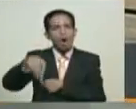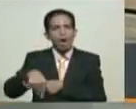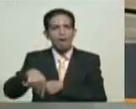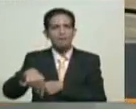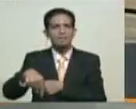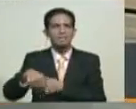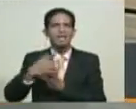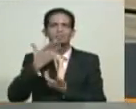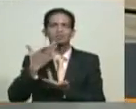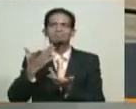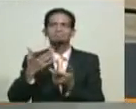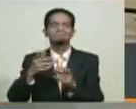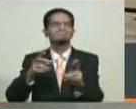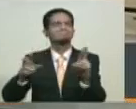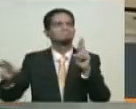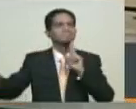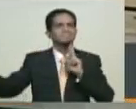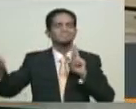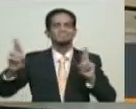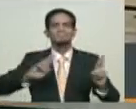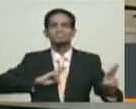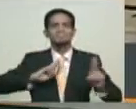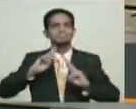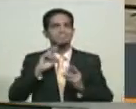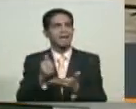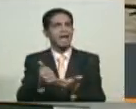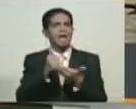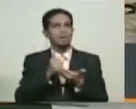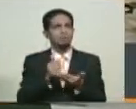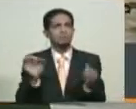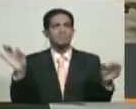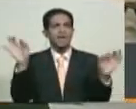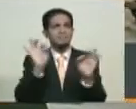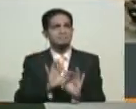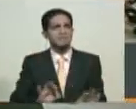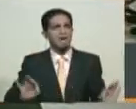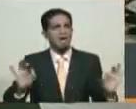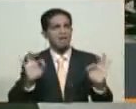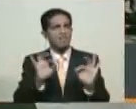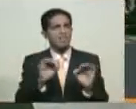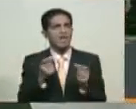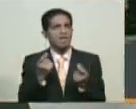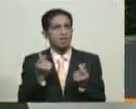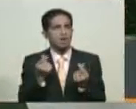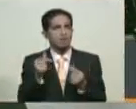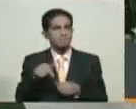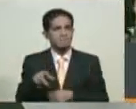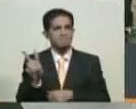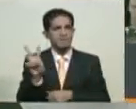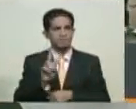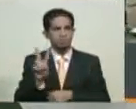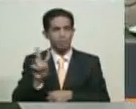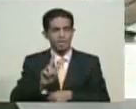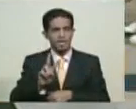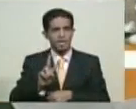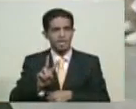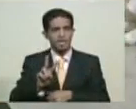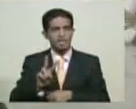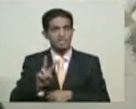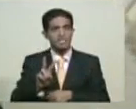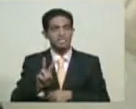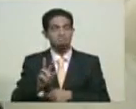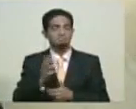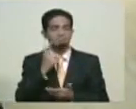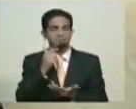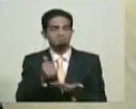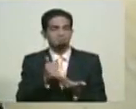a las reglas de la economía, a los niveles reales de Venezuela, ni a las